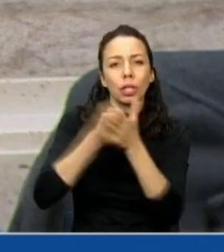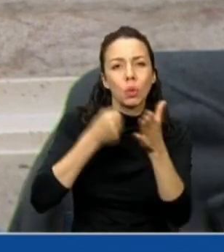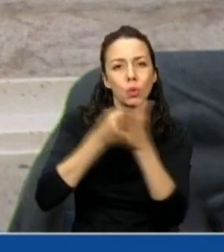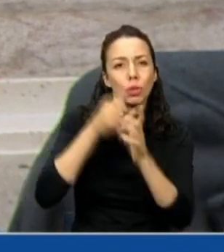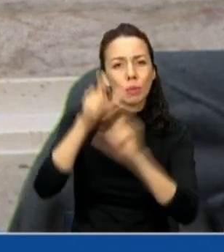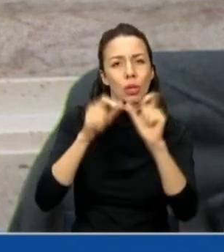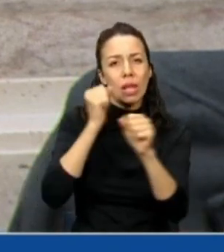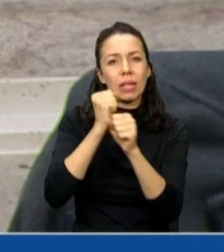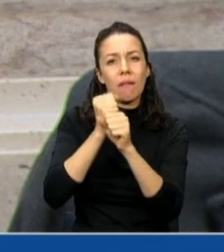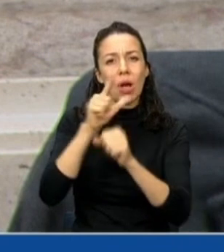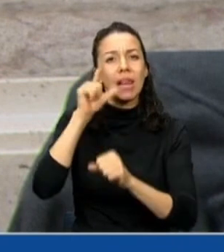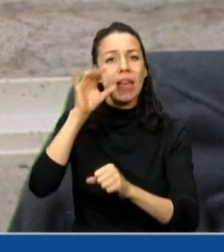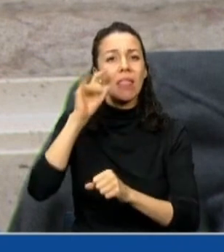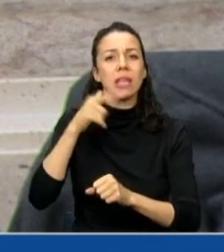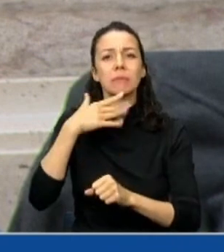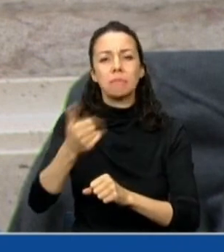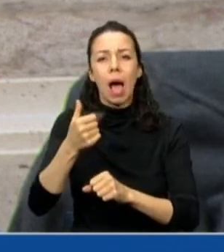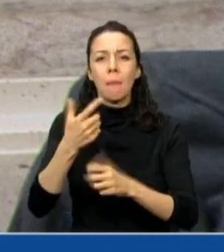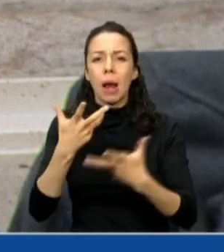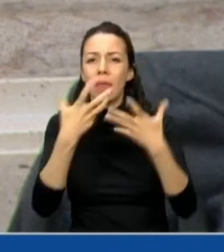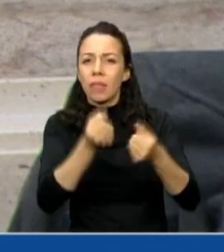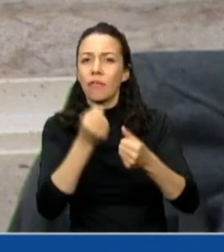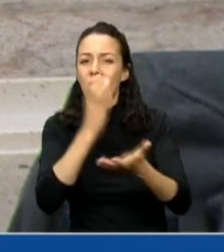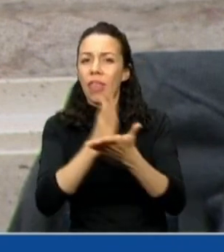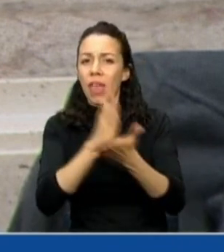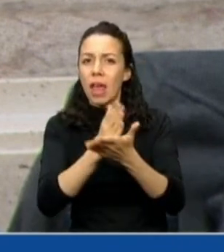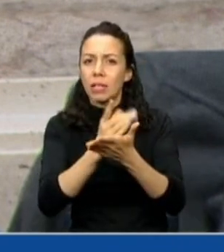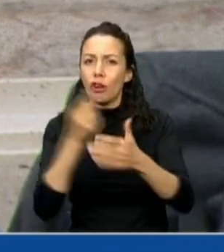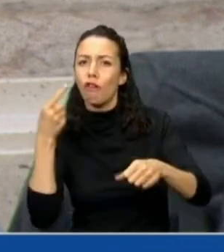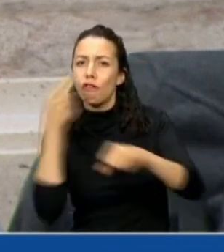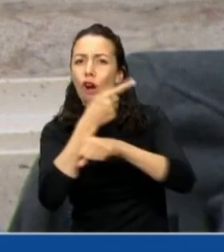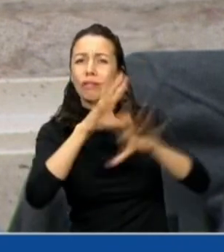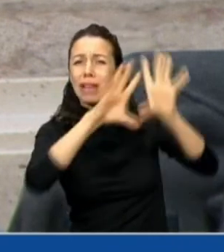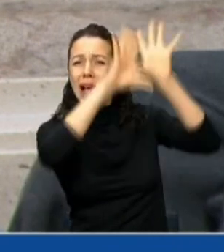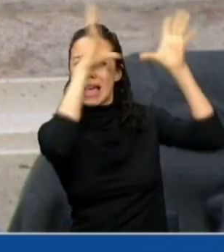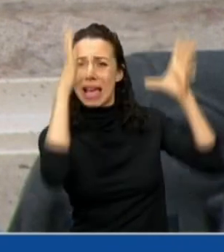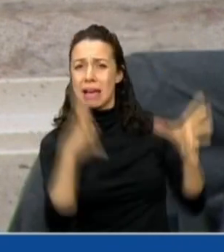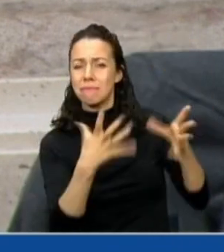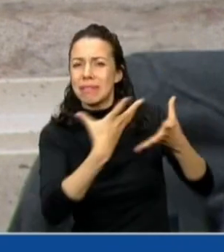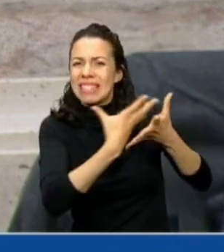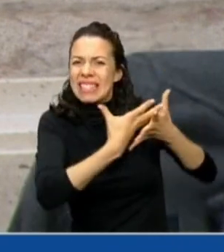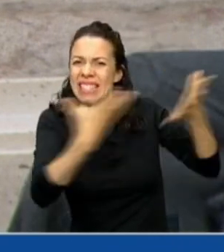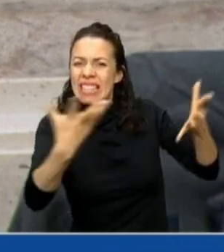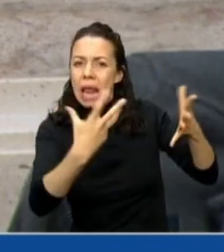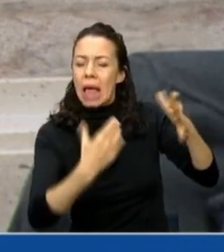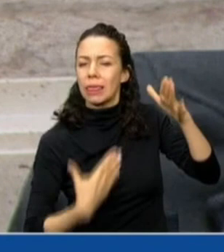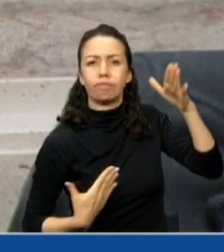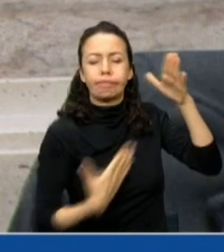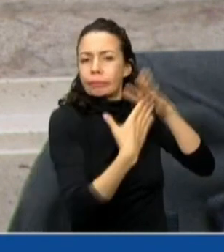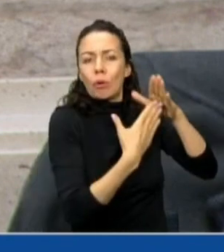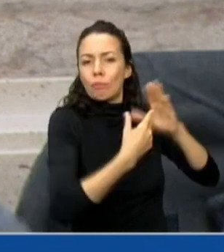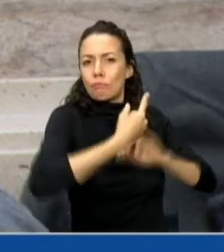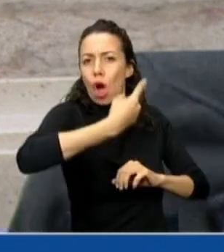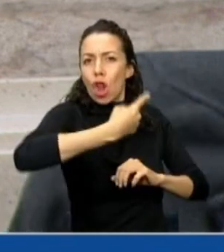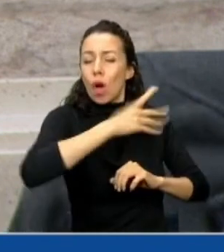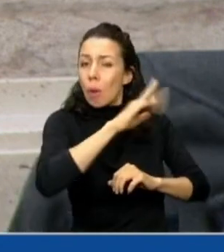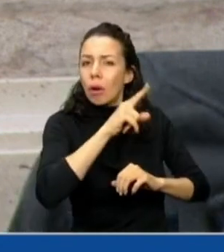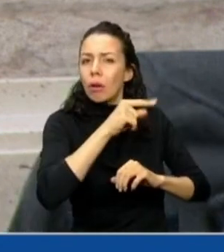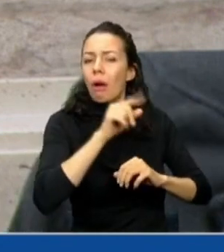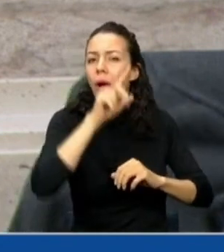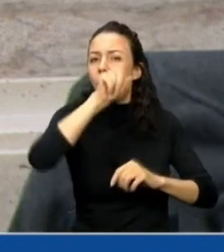Ledesma por sus derechos, contra un gran monopolio o con una gran empresa que se ha venido enriqueciendo y